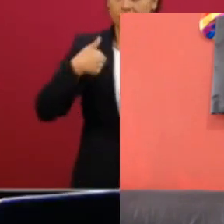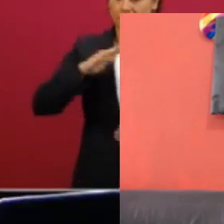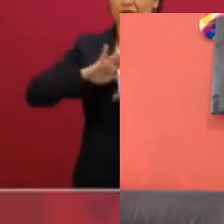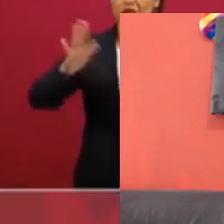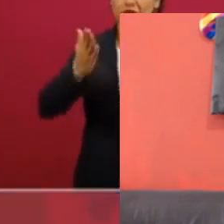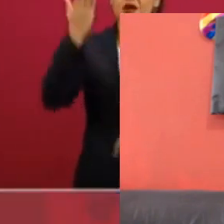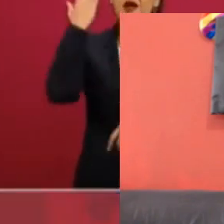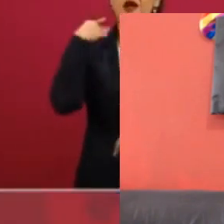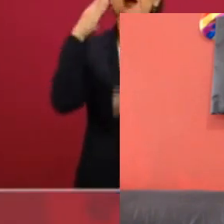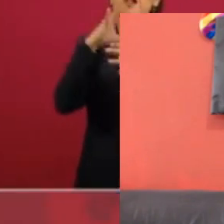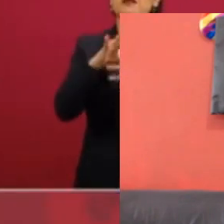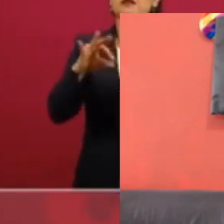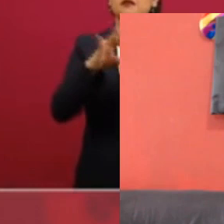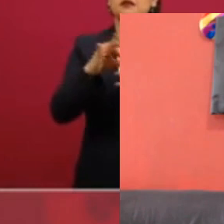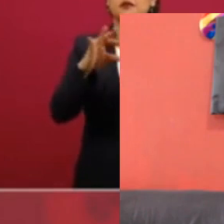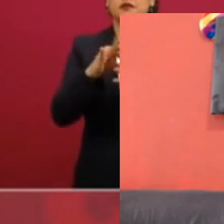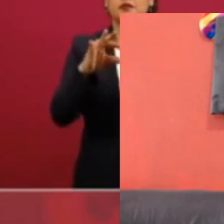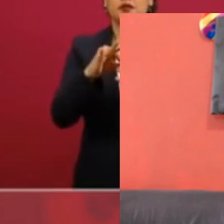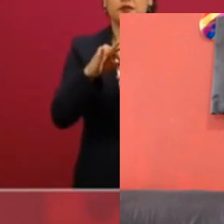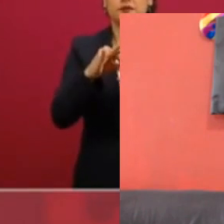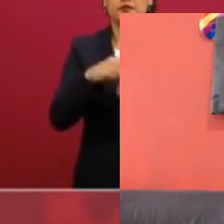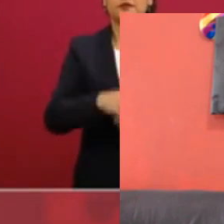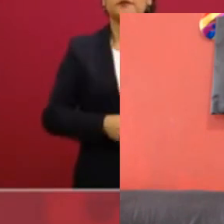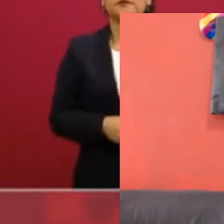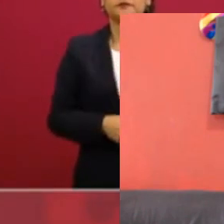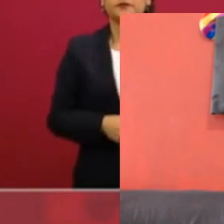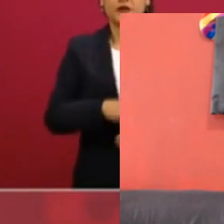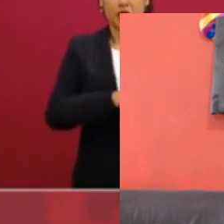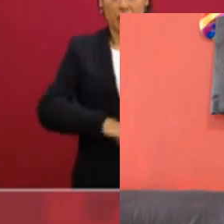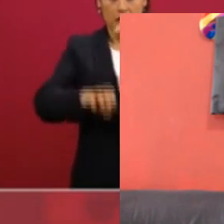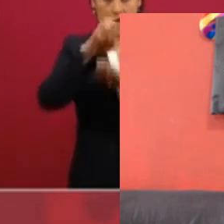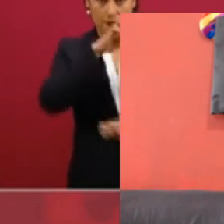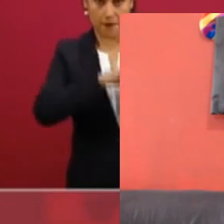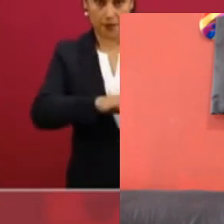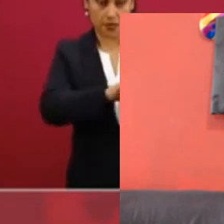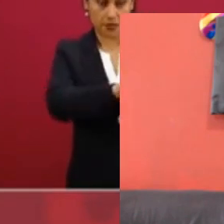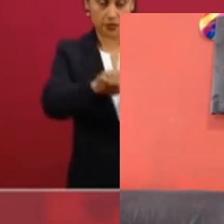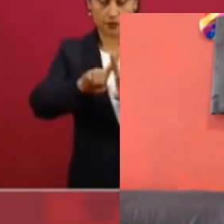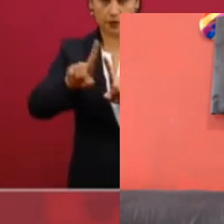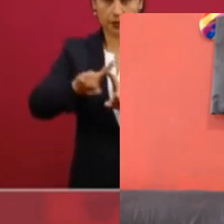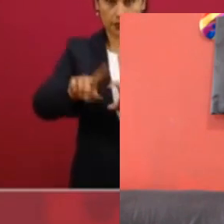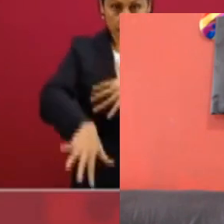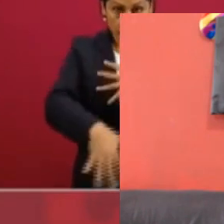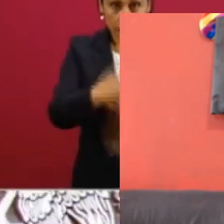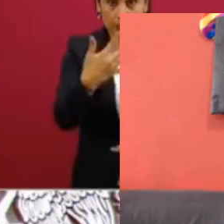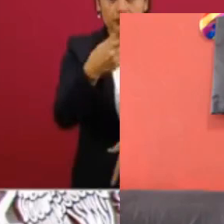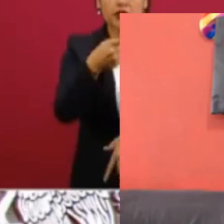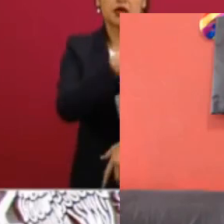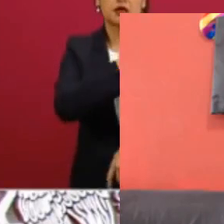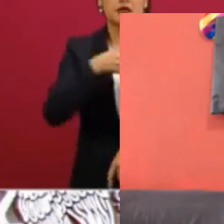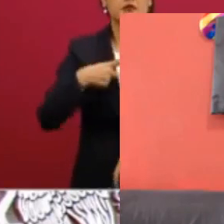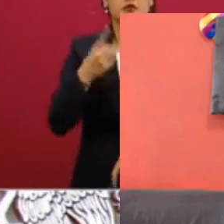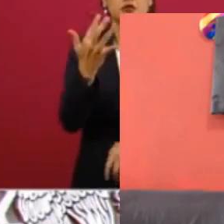qué 15 deben 50 mil millones y se está buscando arreglos